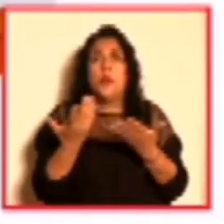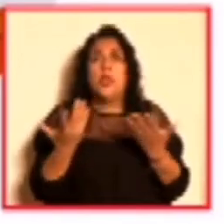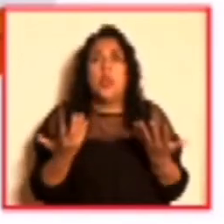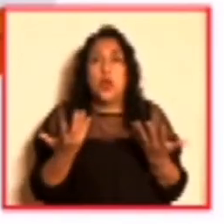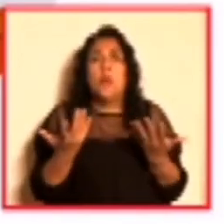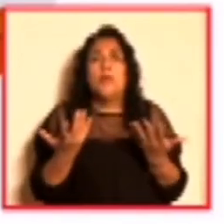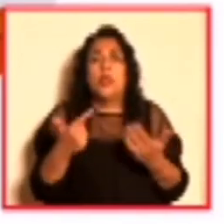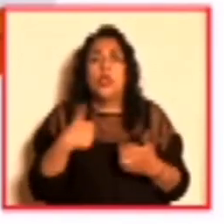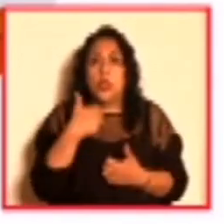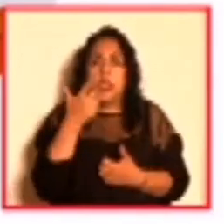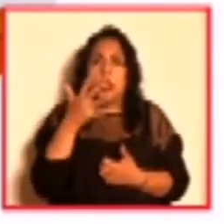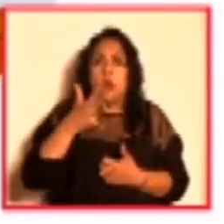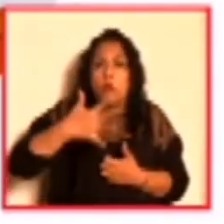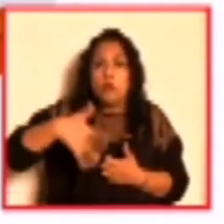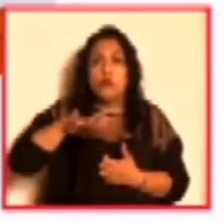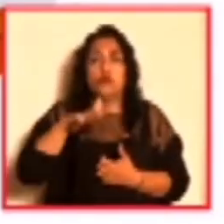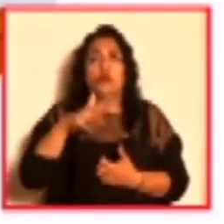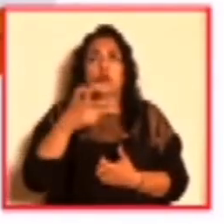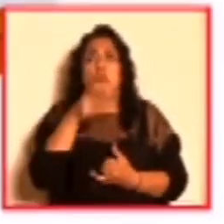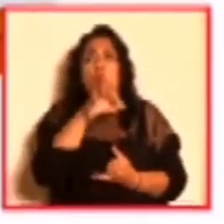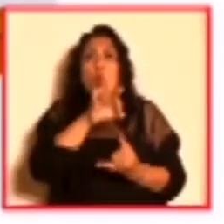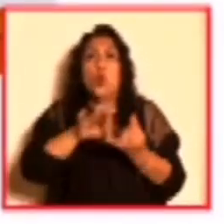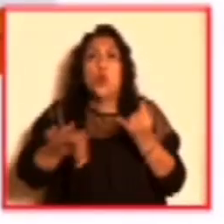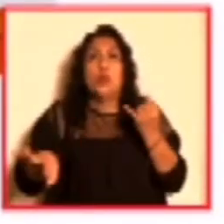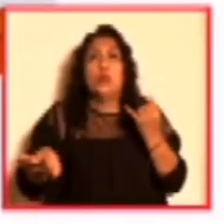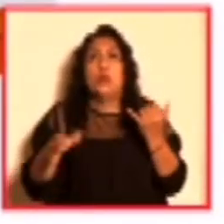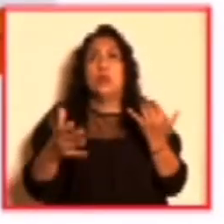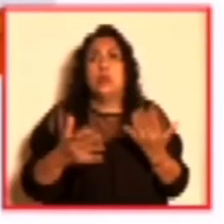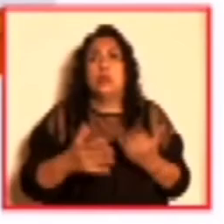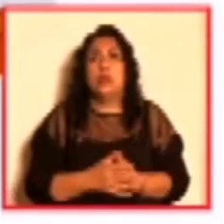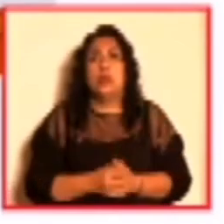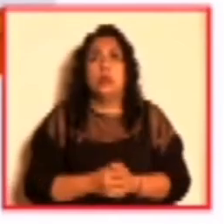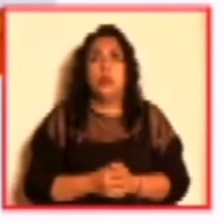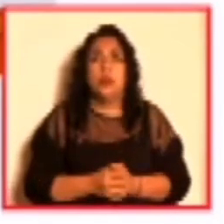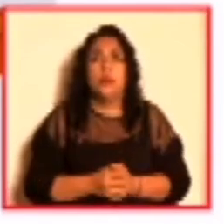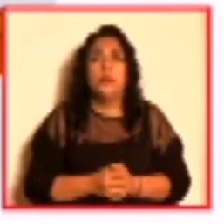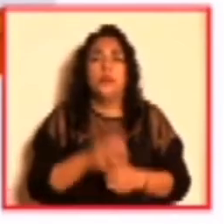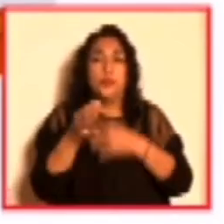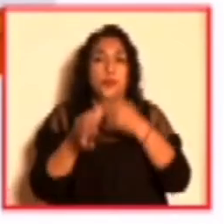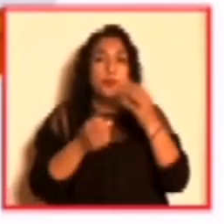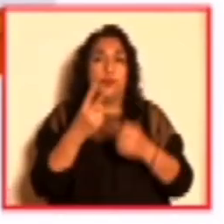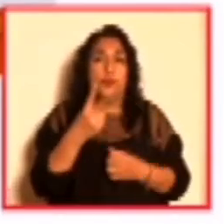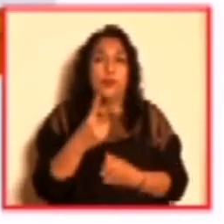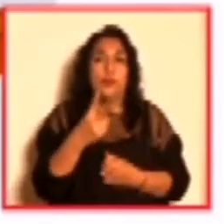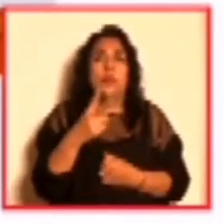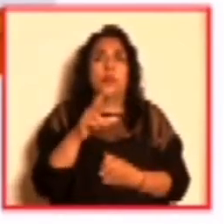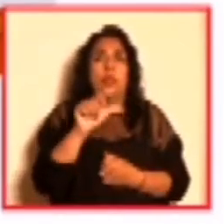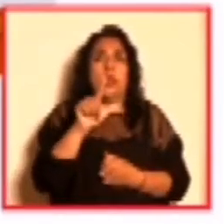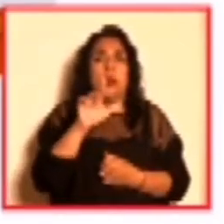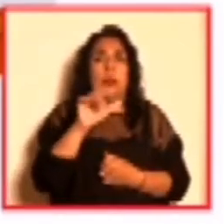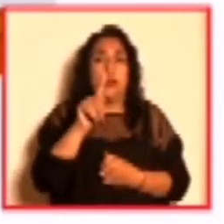busco en este último periodo de mi obra. Noticias 22, Alberto Aranda.